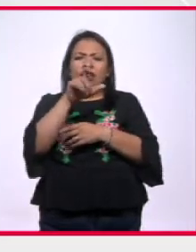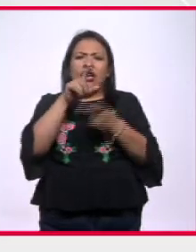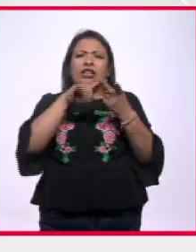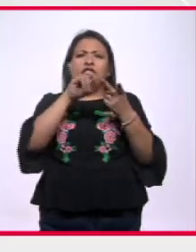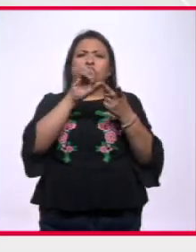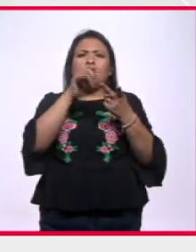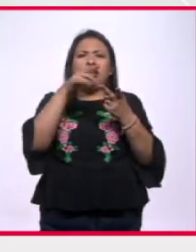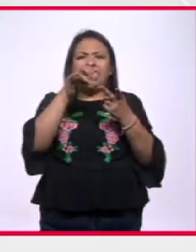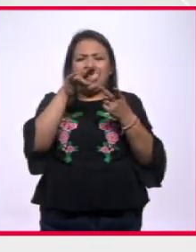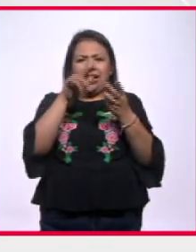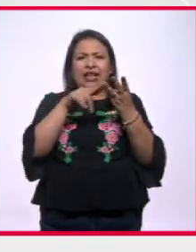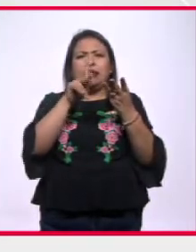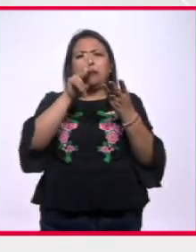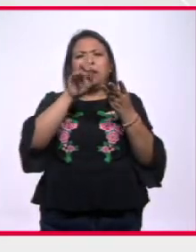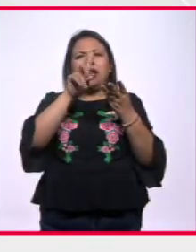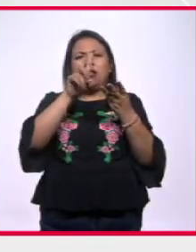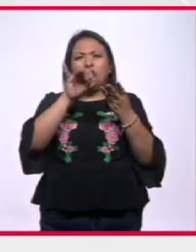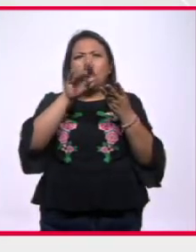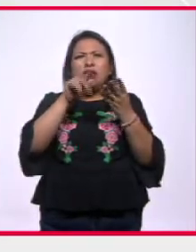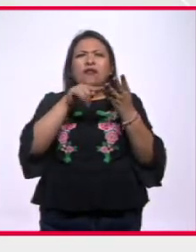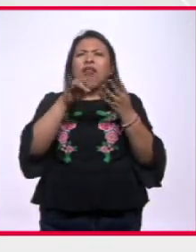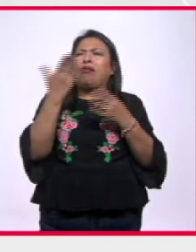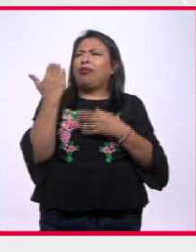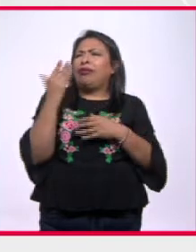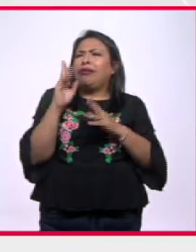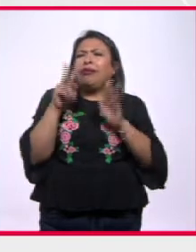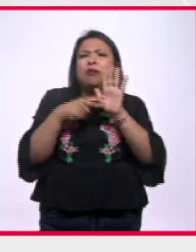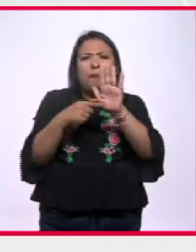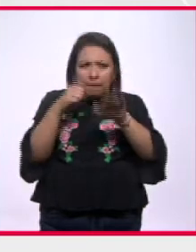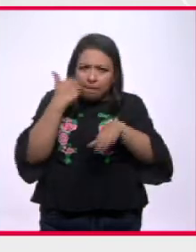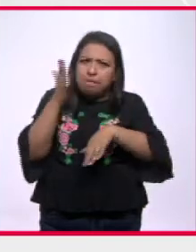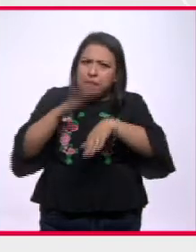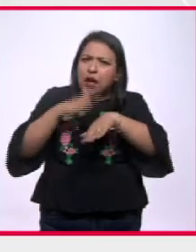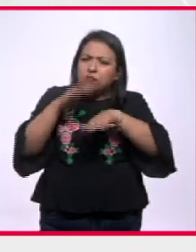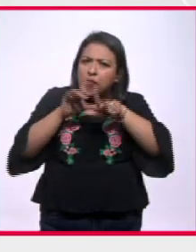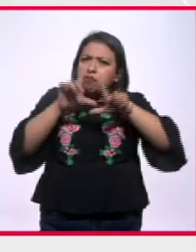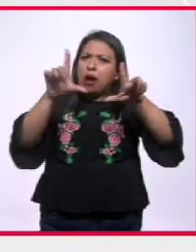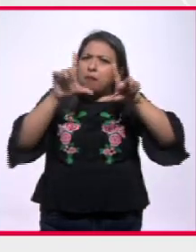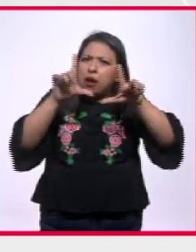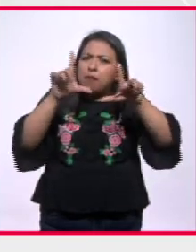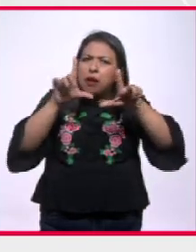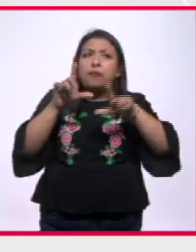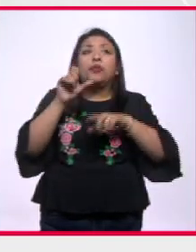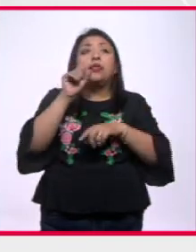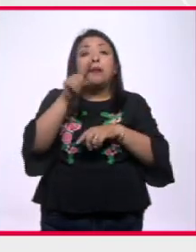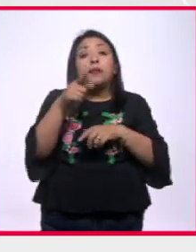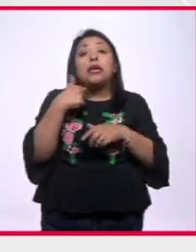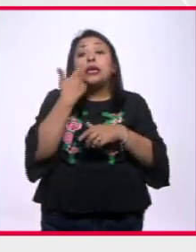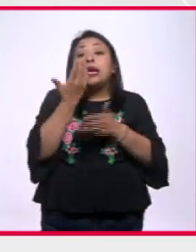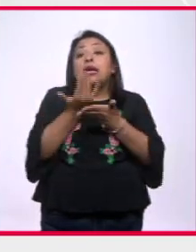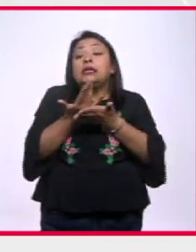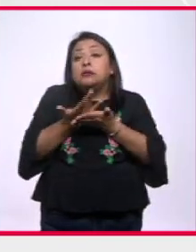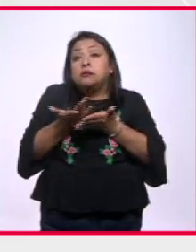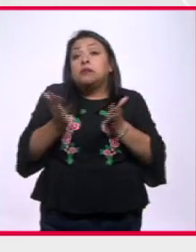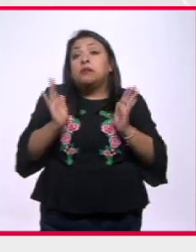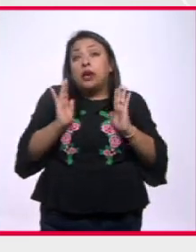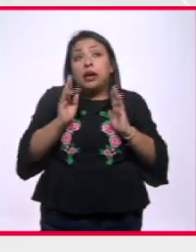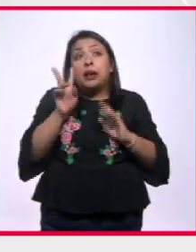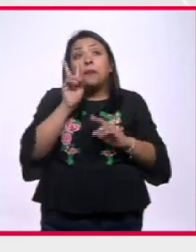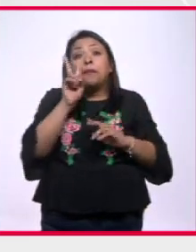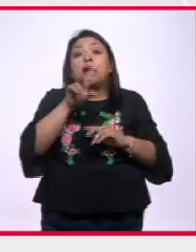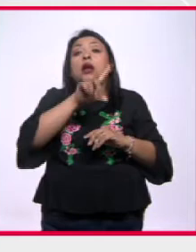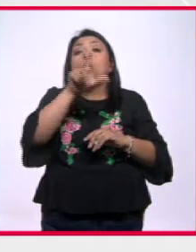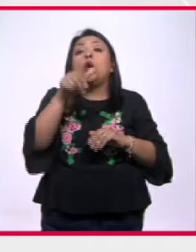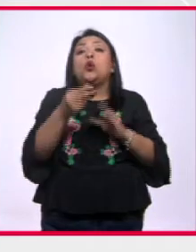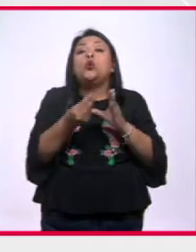más pedro infante lo pero si lo acabamos de pasar queremos más pero también están esperando por supuesto ver lo